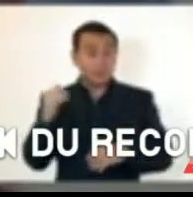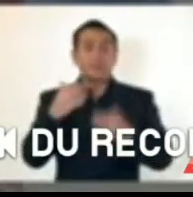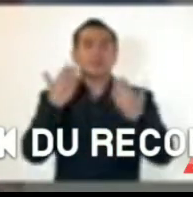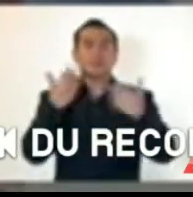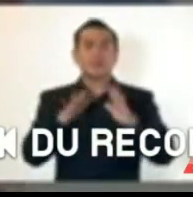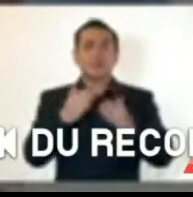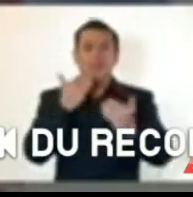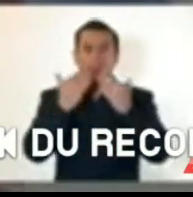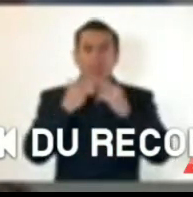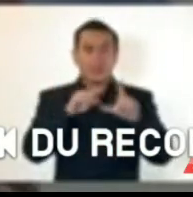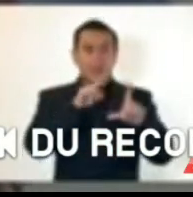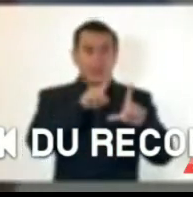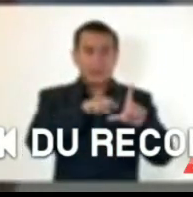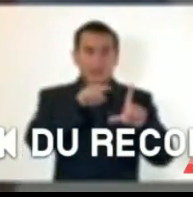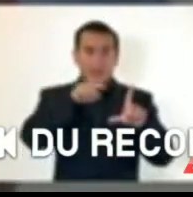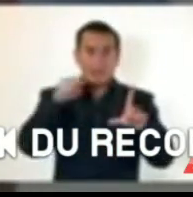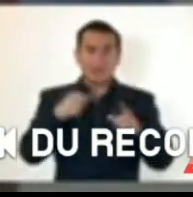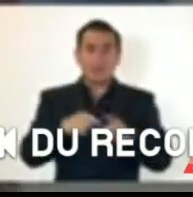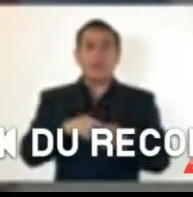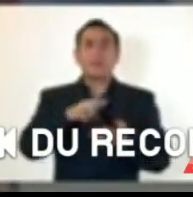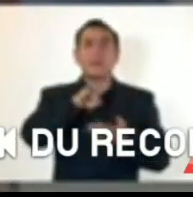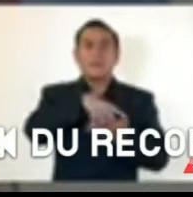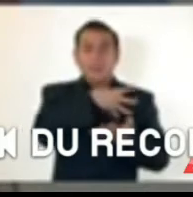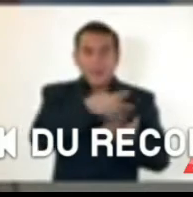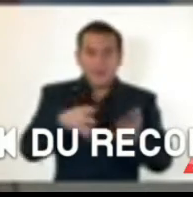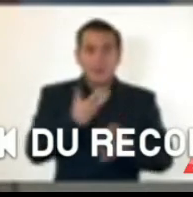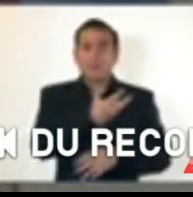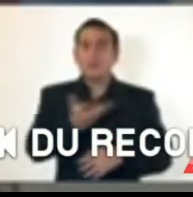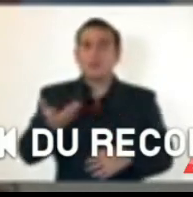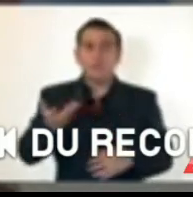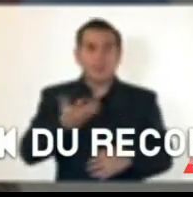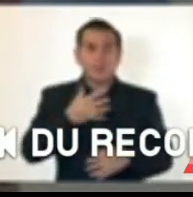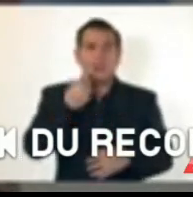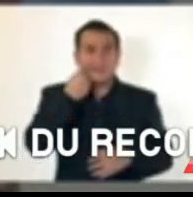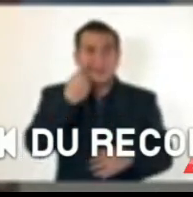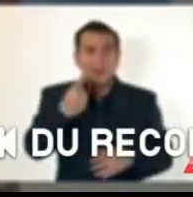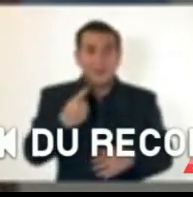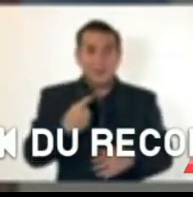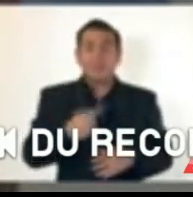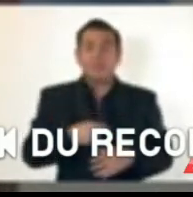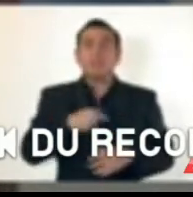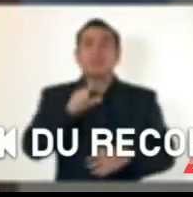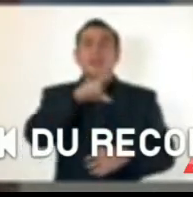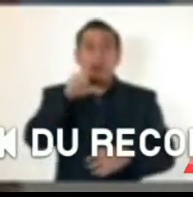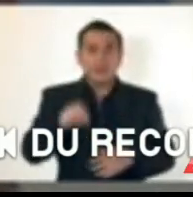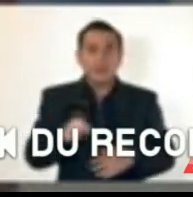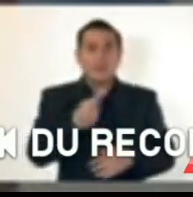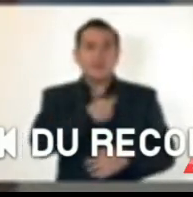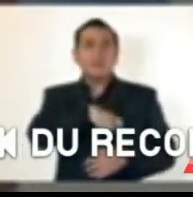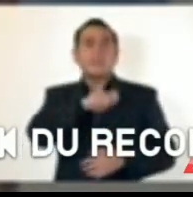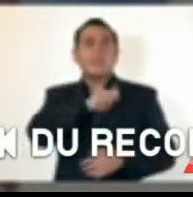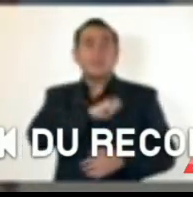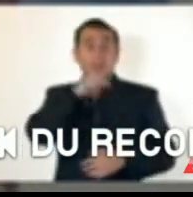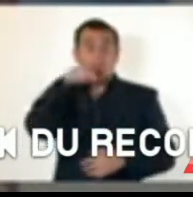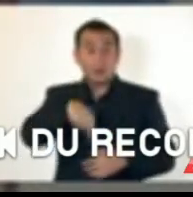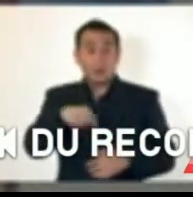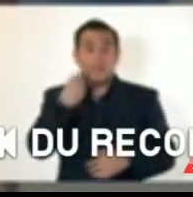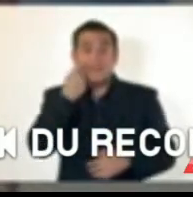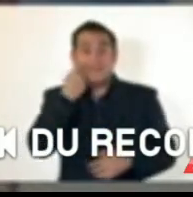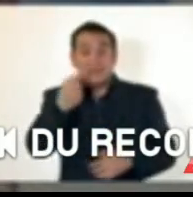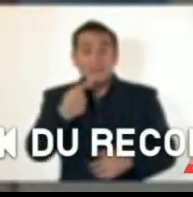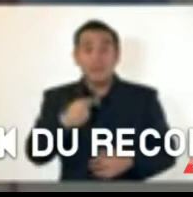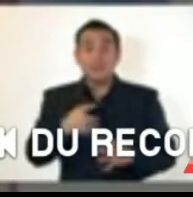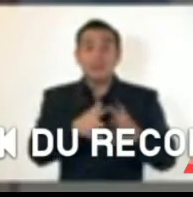hemos dado estadísticas matemáticas, estadísticas de otros países, hemos visto lo que ha pasado en Italia, lo que ha pasado en España, lo que está pasando ahorita en